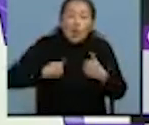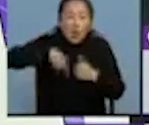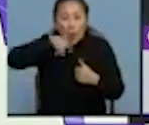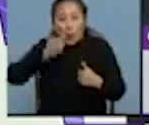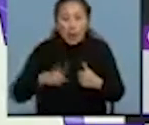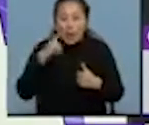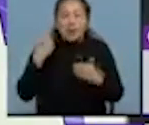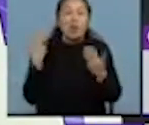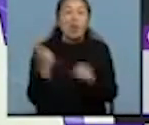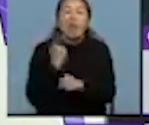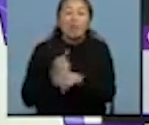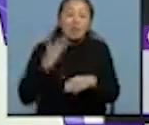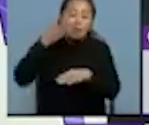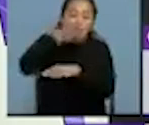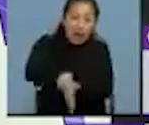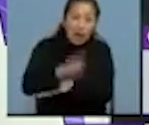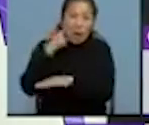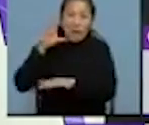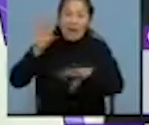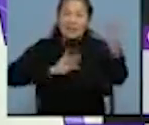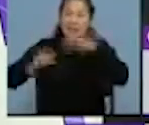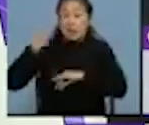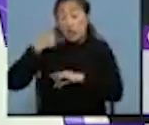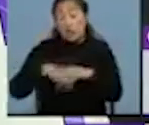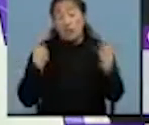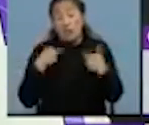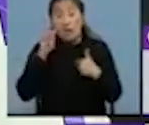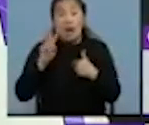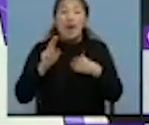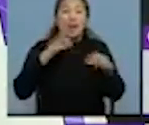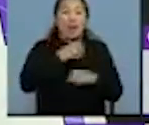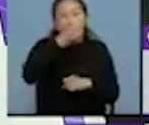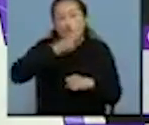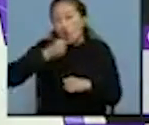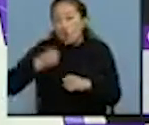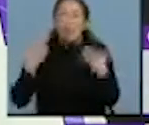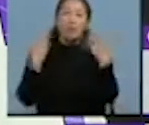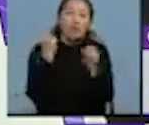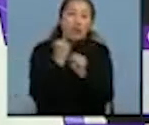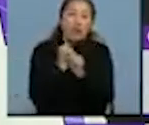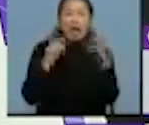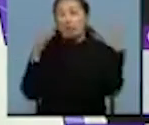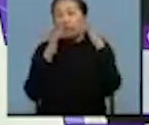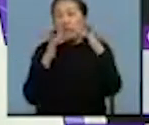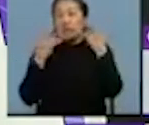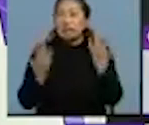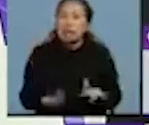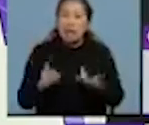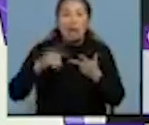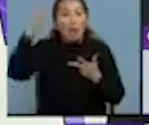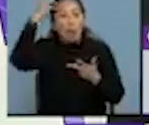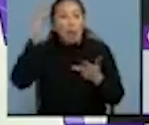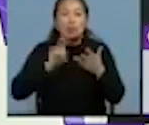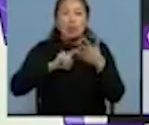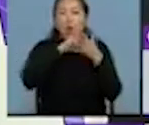que vos no podés acceder al predio de Argentina, montamos acá el SAF AFA Point para comer a los periodistas, con puesto de trabajo, con wifi, con baño, con